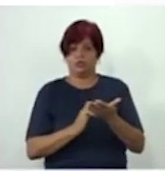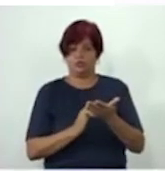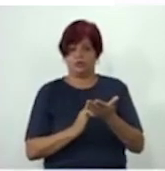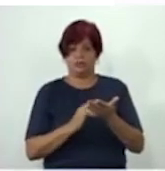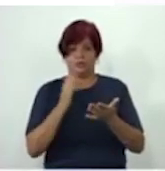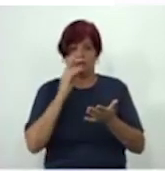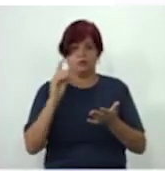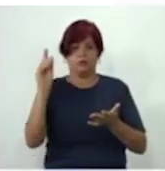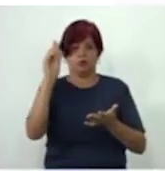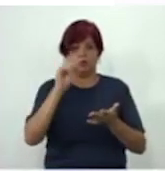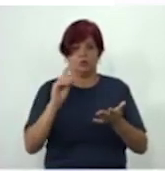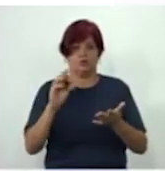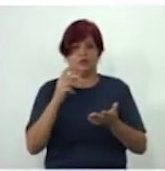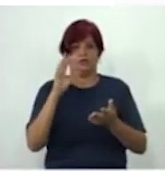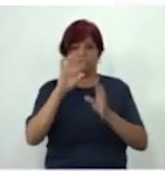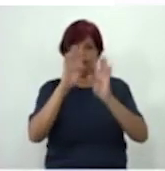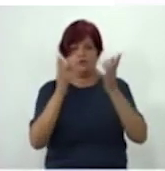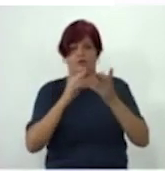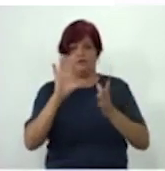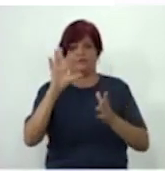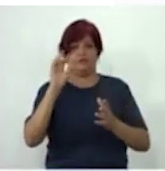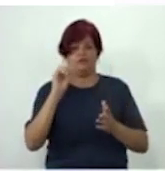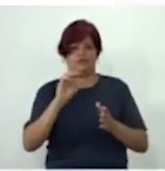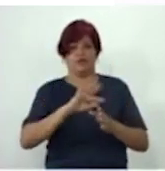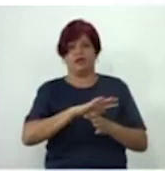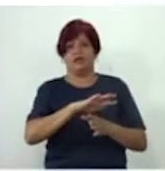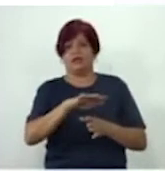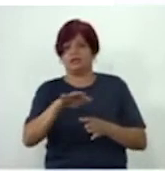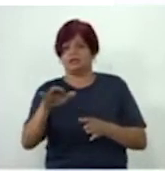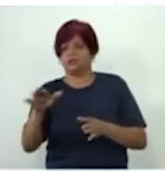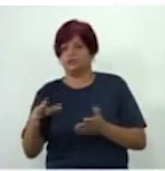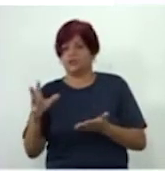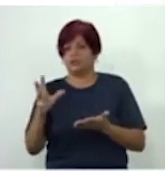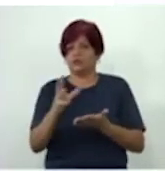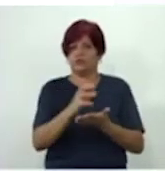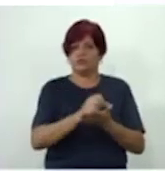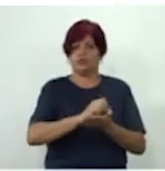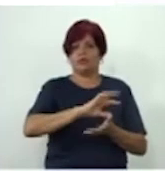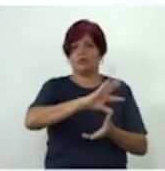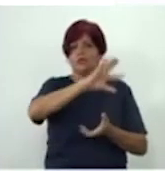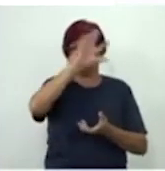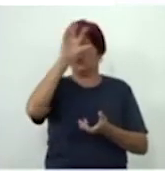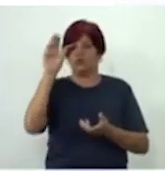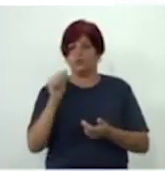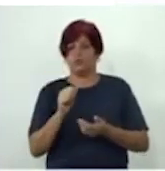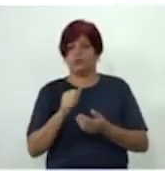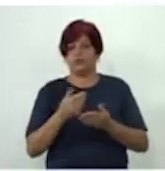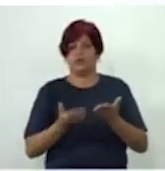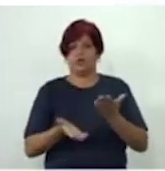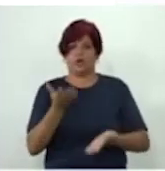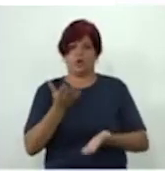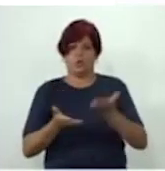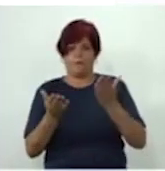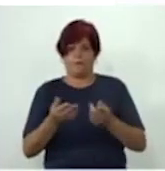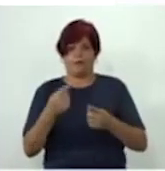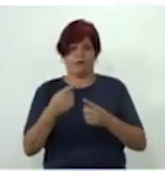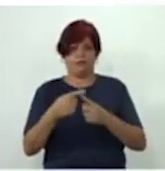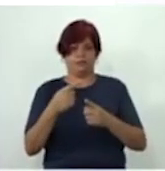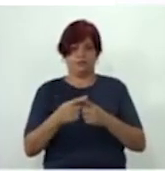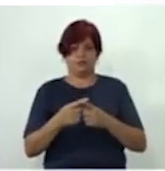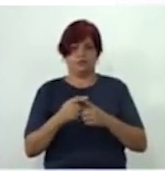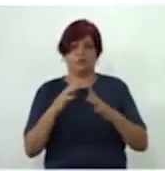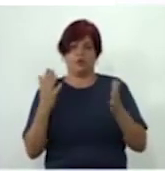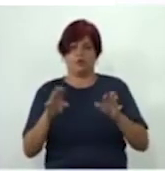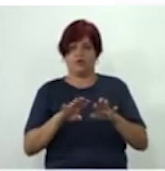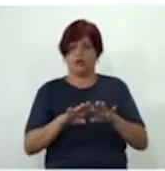datos de la figura 50, la superficie total de los continentes. Compara esa suma con la superficie